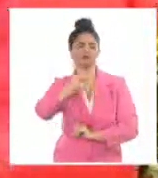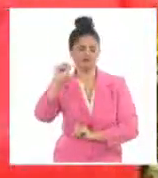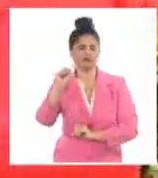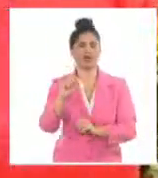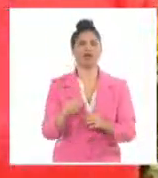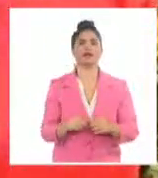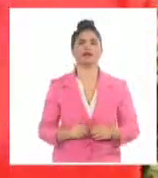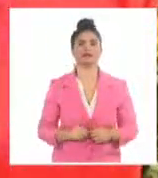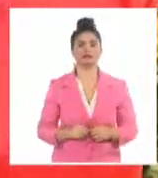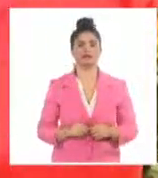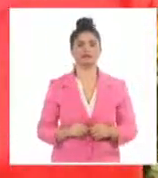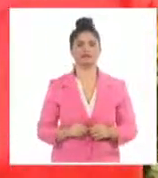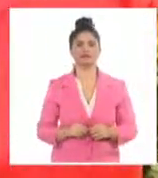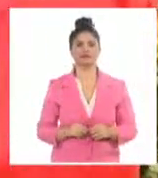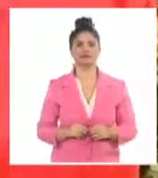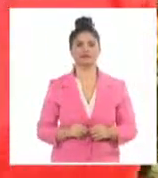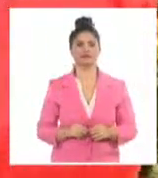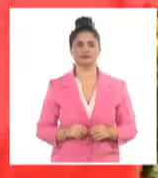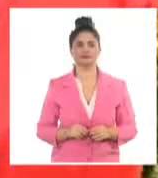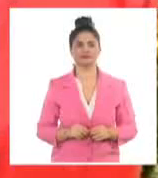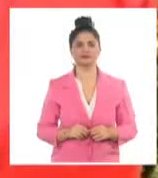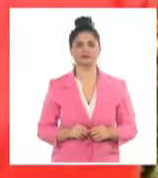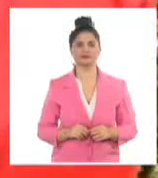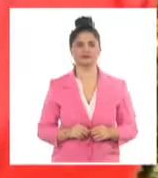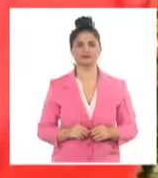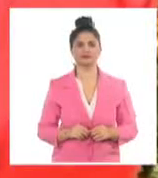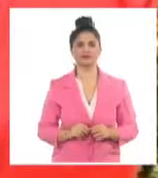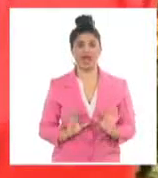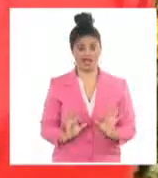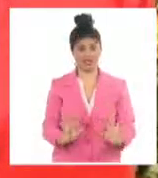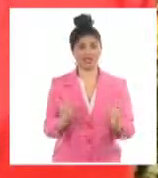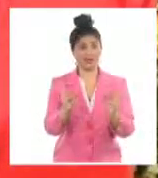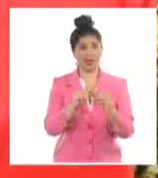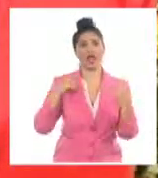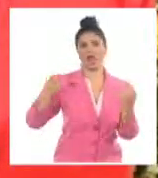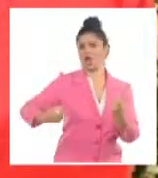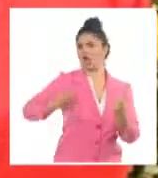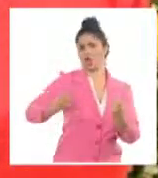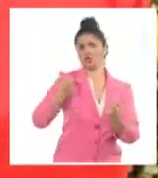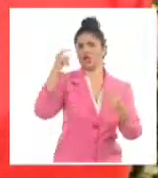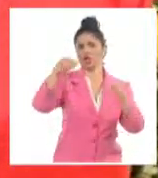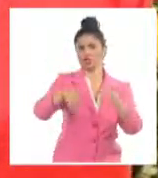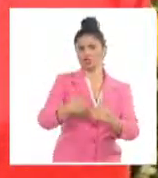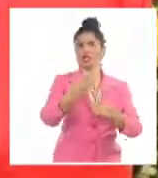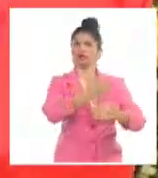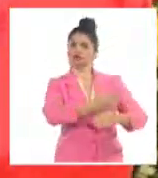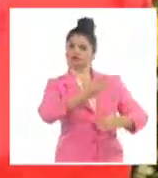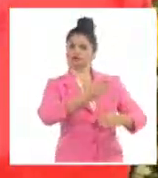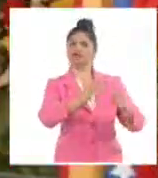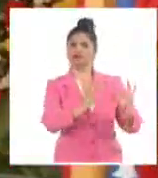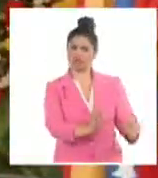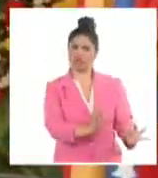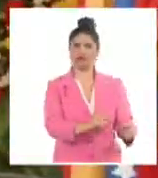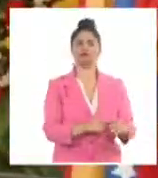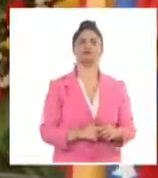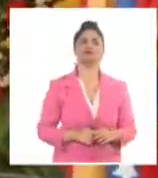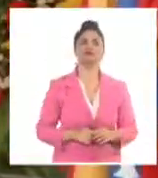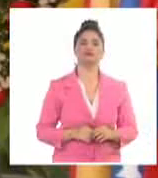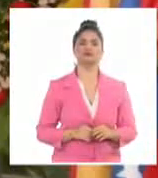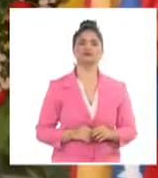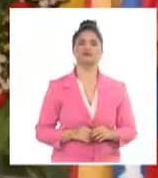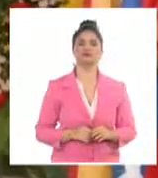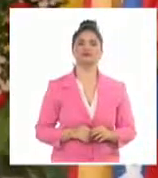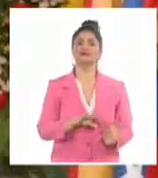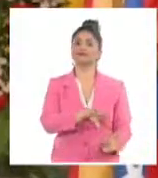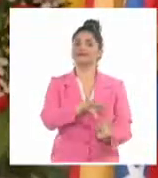Fórmula inexpugnable para seguir resistiendo hasta vencer al imperio estadounidense. Nosotros tenemos que